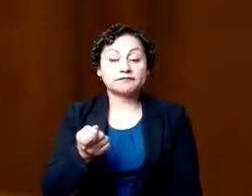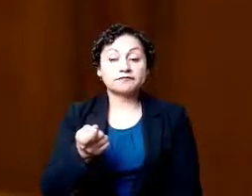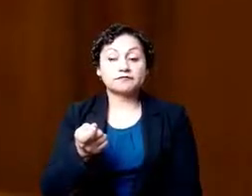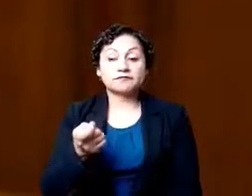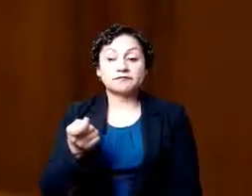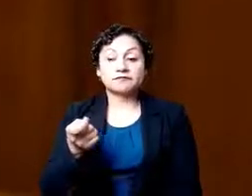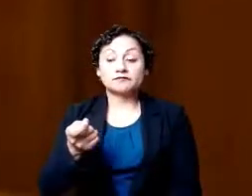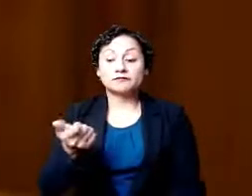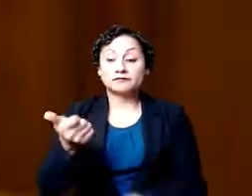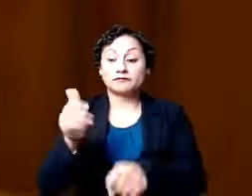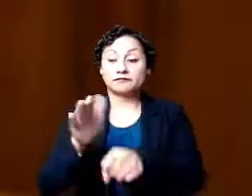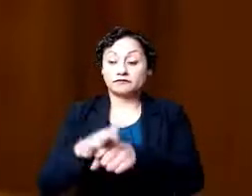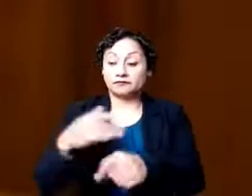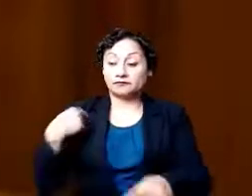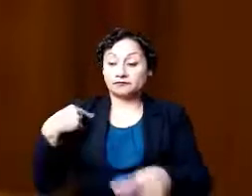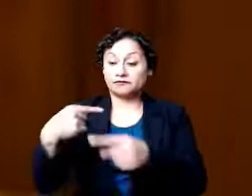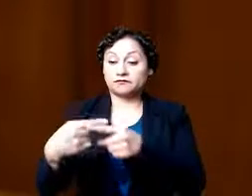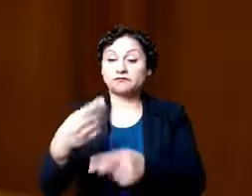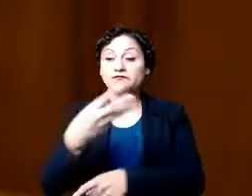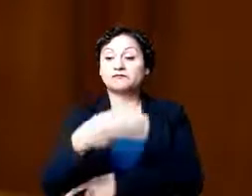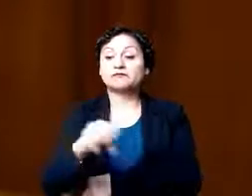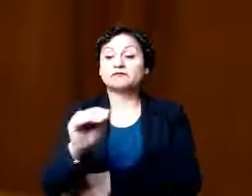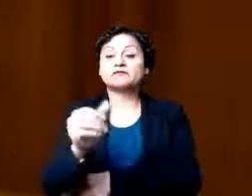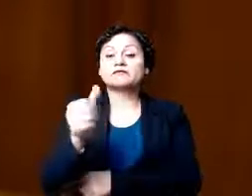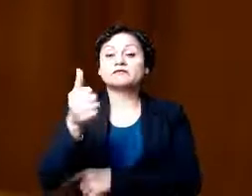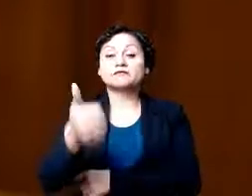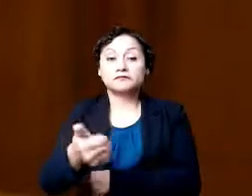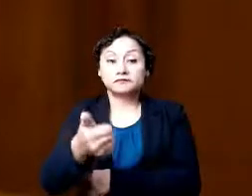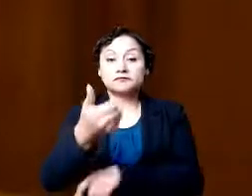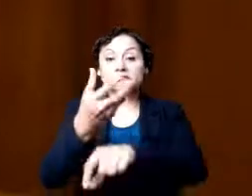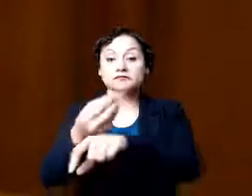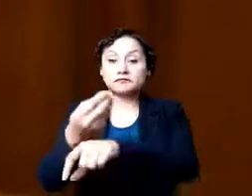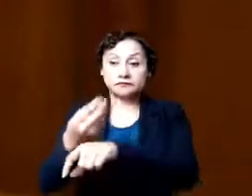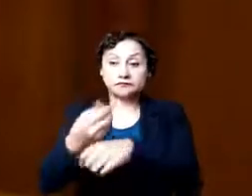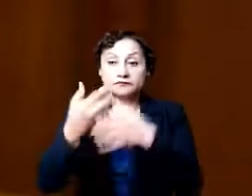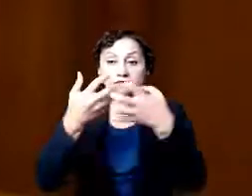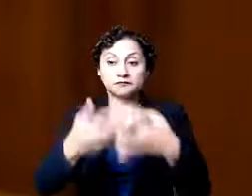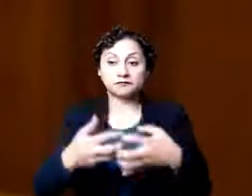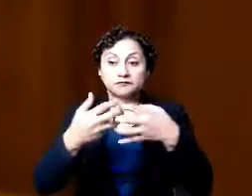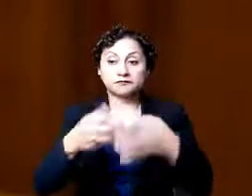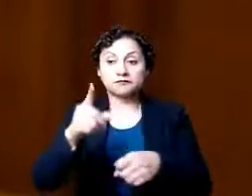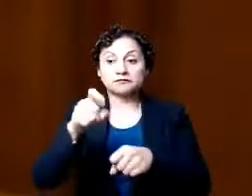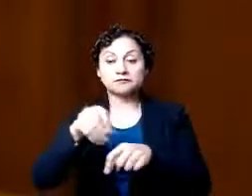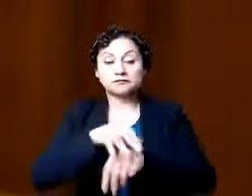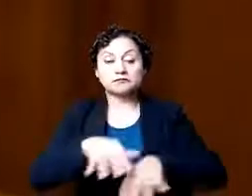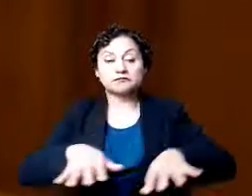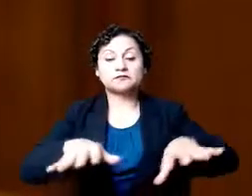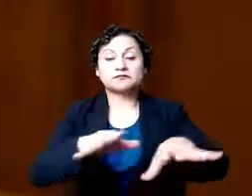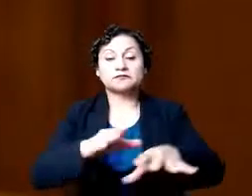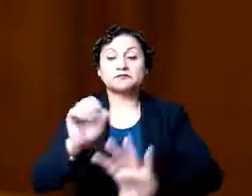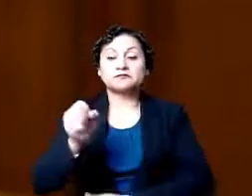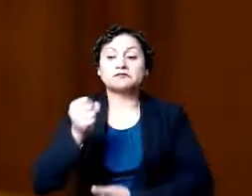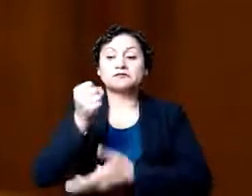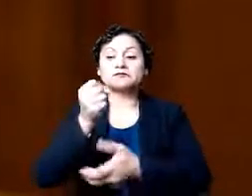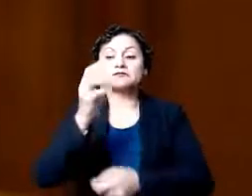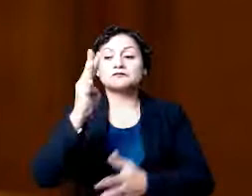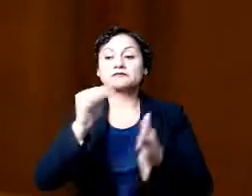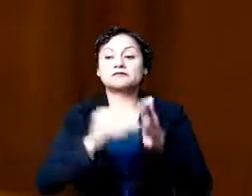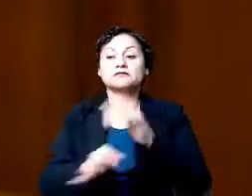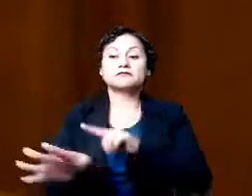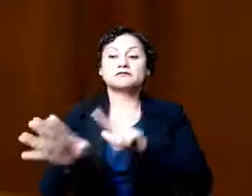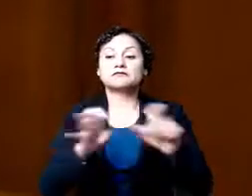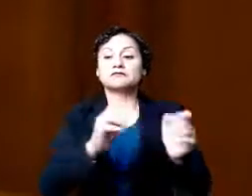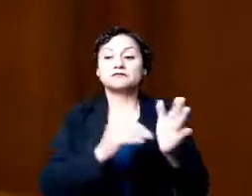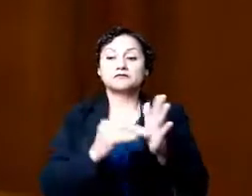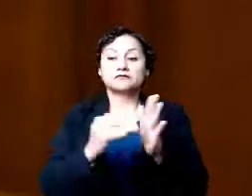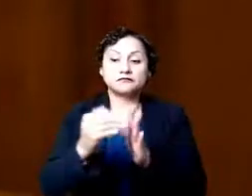se han ejecutado 396 obras de infraestructura hidráulica con una inmersión superior a 4.700 millones de pesos